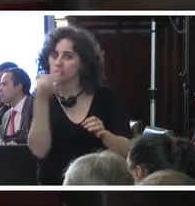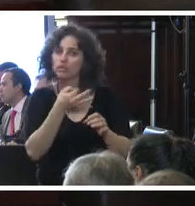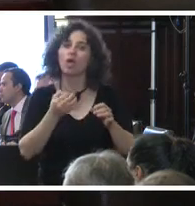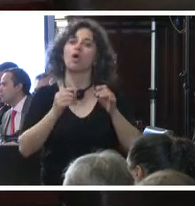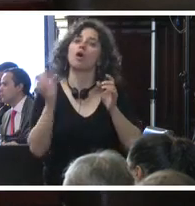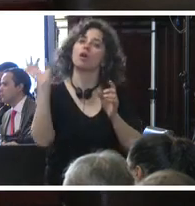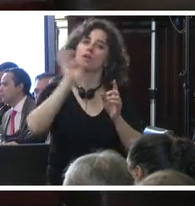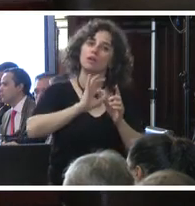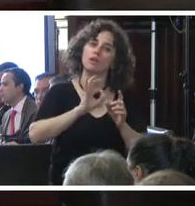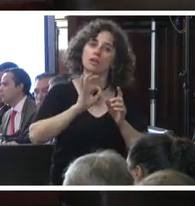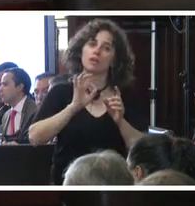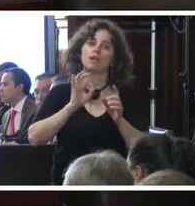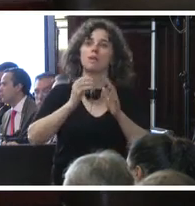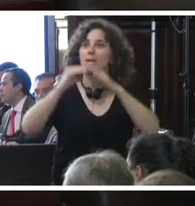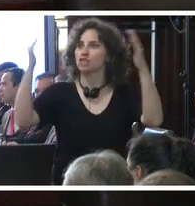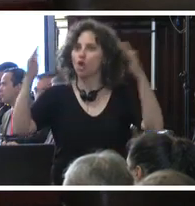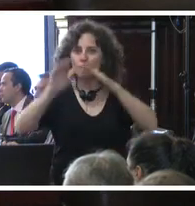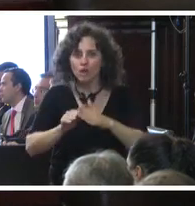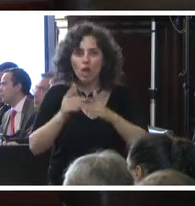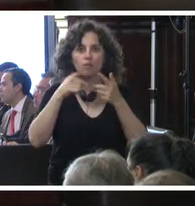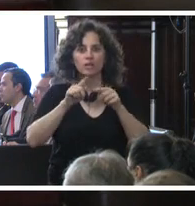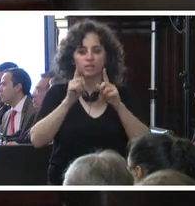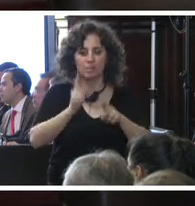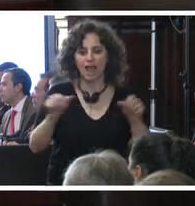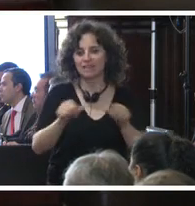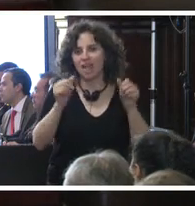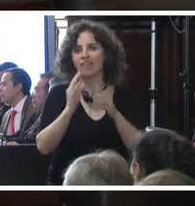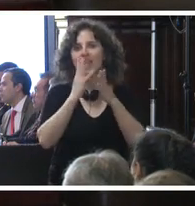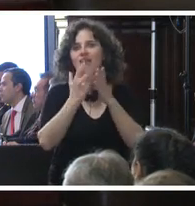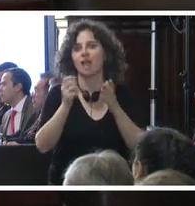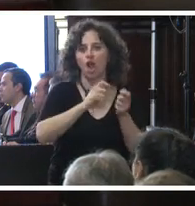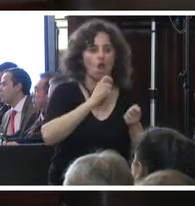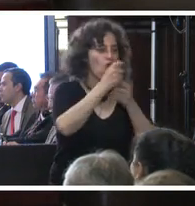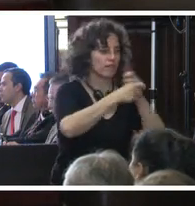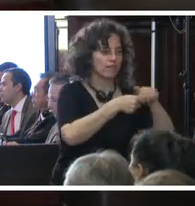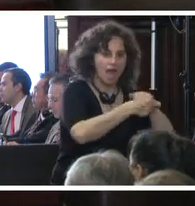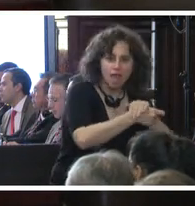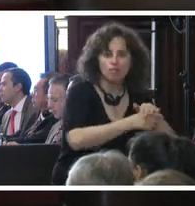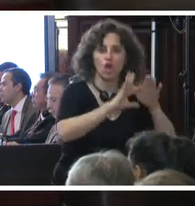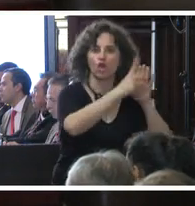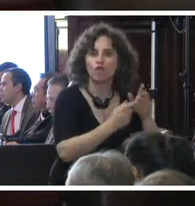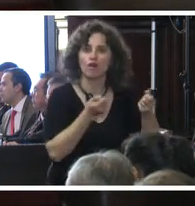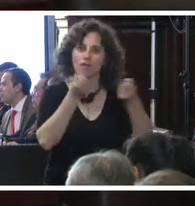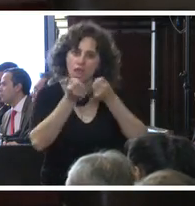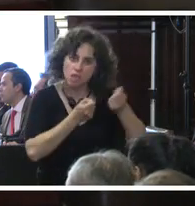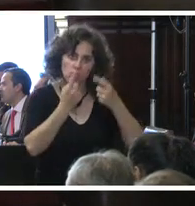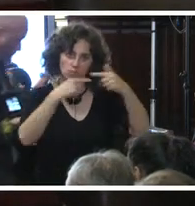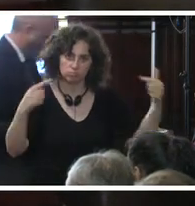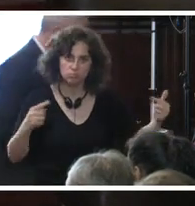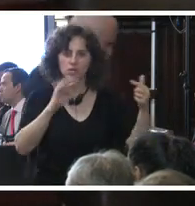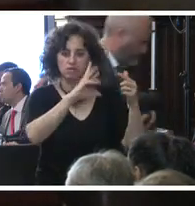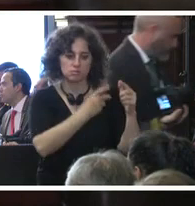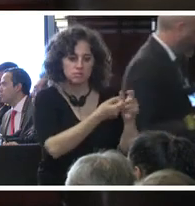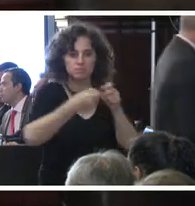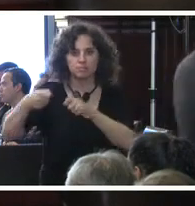el menudeo, organizar otro tipo de actividades delictivas como el contrabando, el robo de mercancías, de vehículos, apoderarse de giros